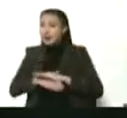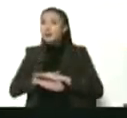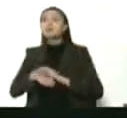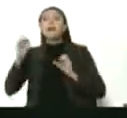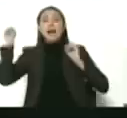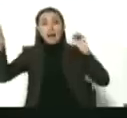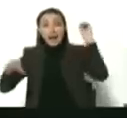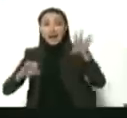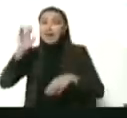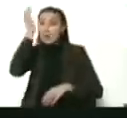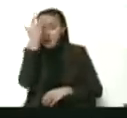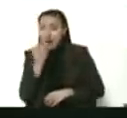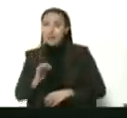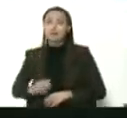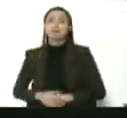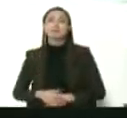carnaval.